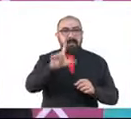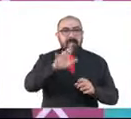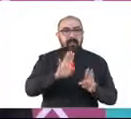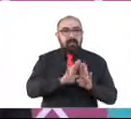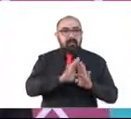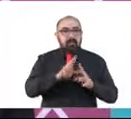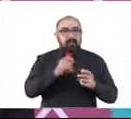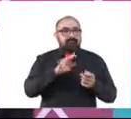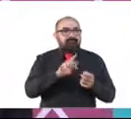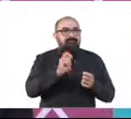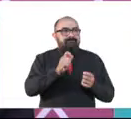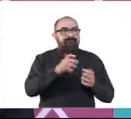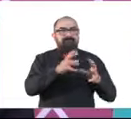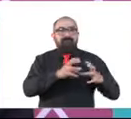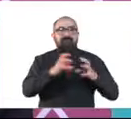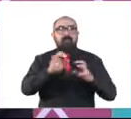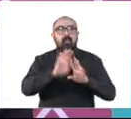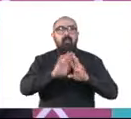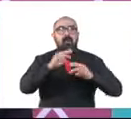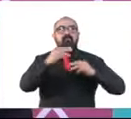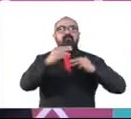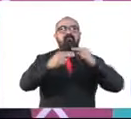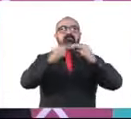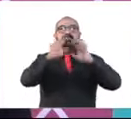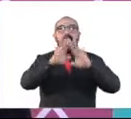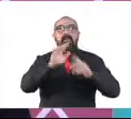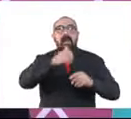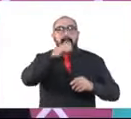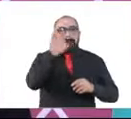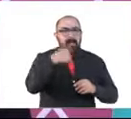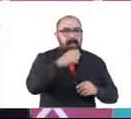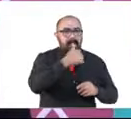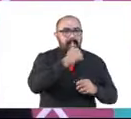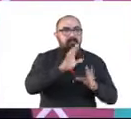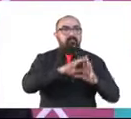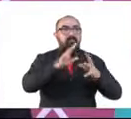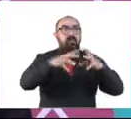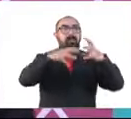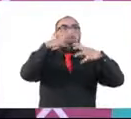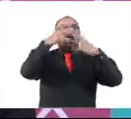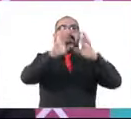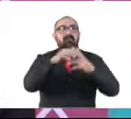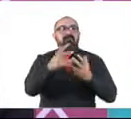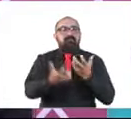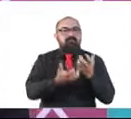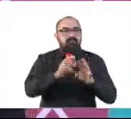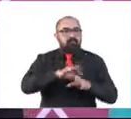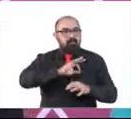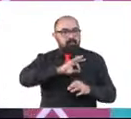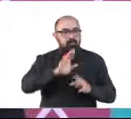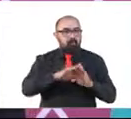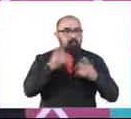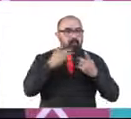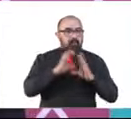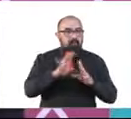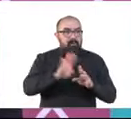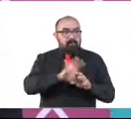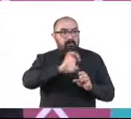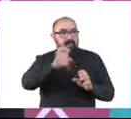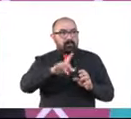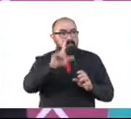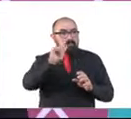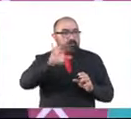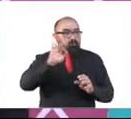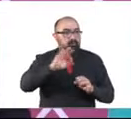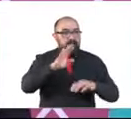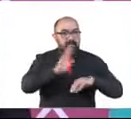secuestrar el carbono que de otra forma se va a la atmósfera. Cuando vemos que más del 75% de las emisiones